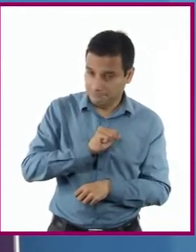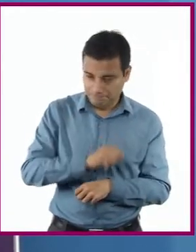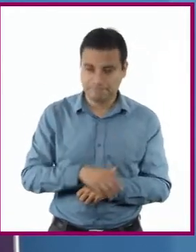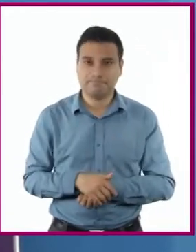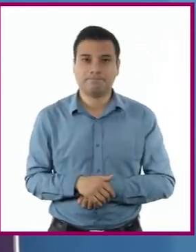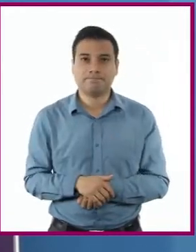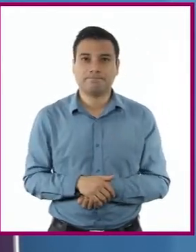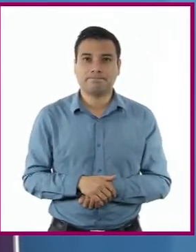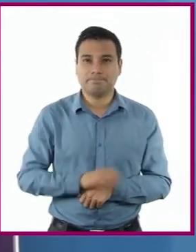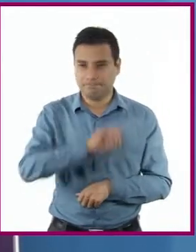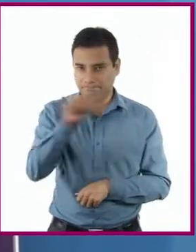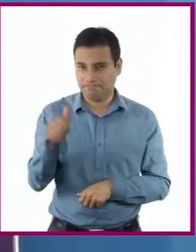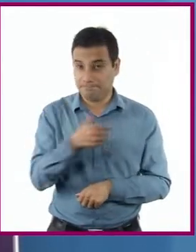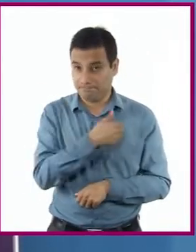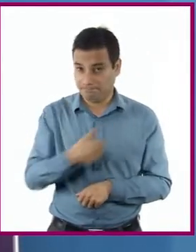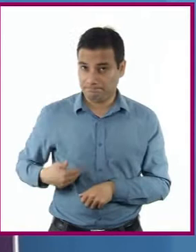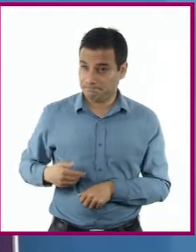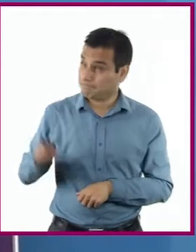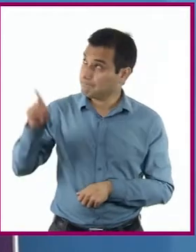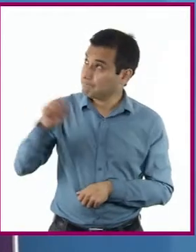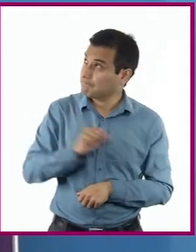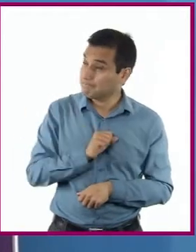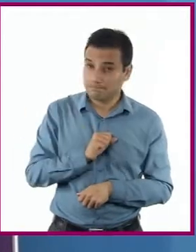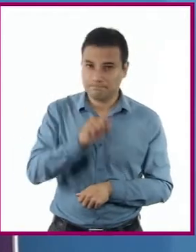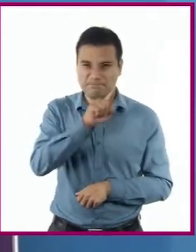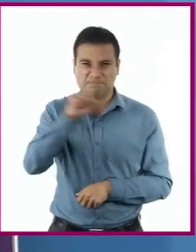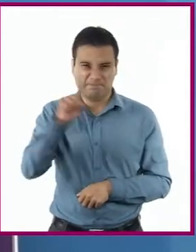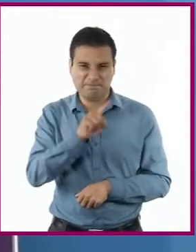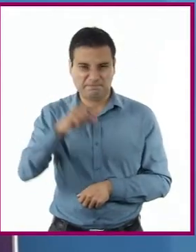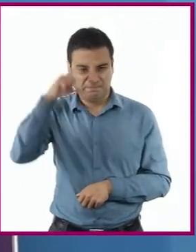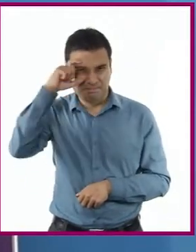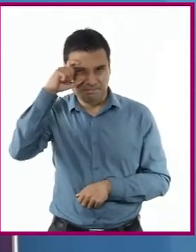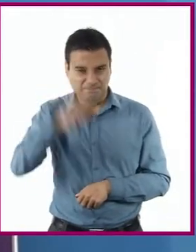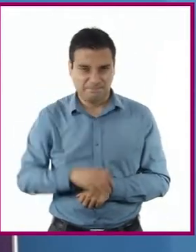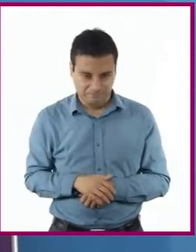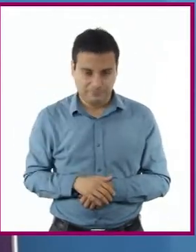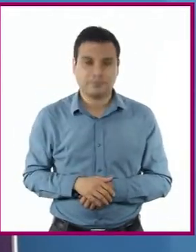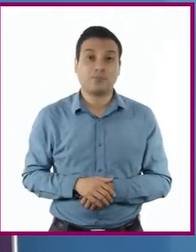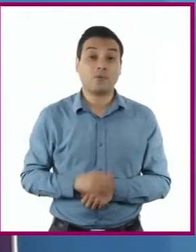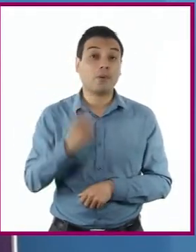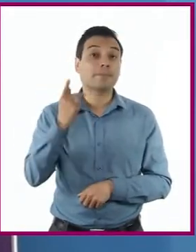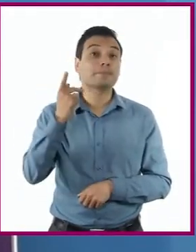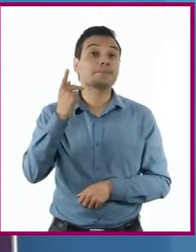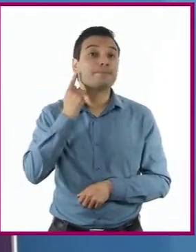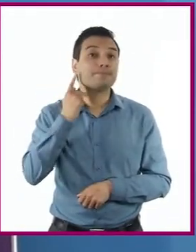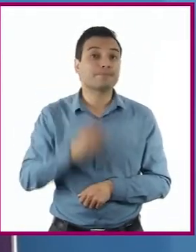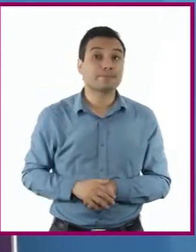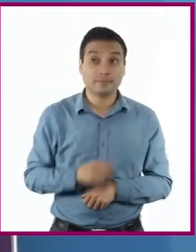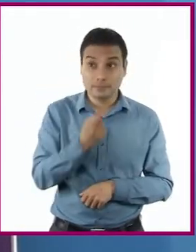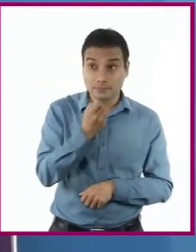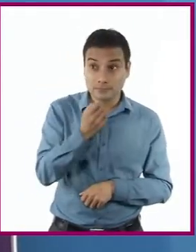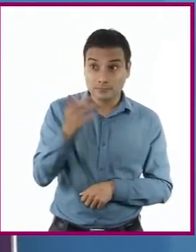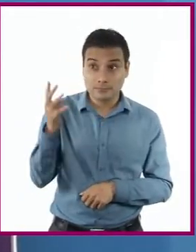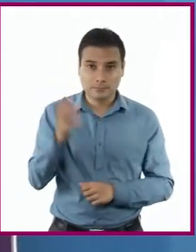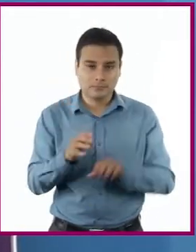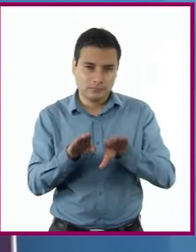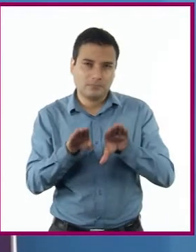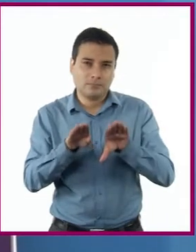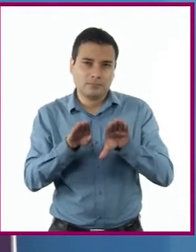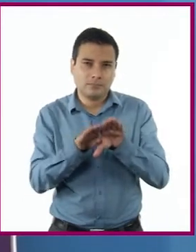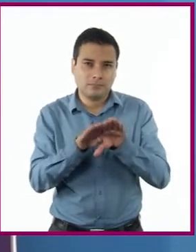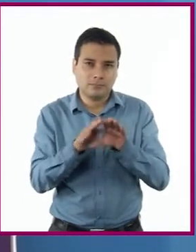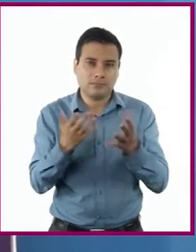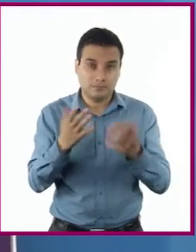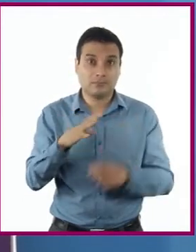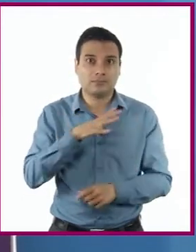1988-1994, y de Ernesto Zedillo, 1994-2000, los políticos fueron desplazados de ciertas áreas por